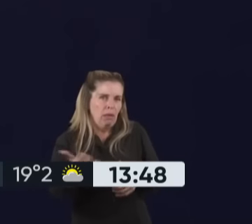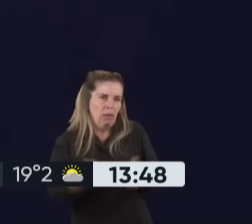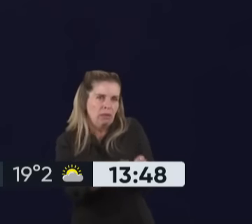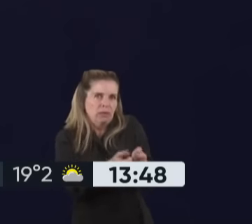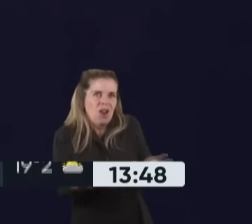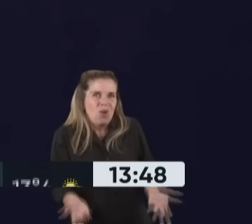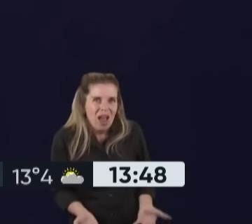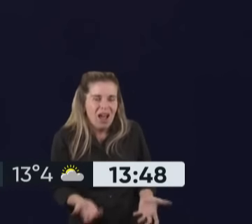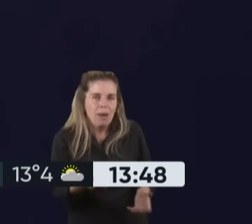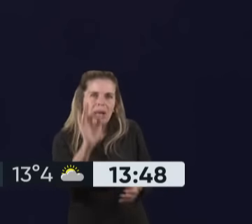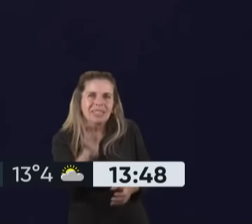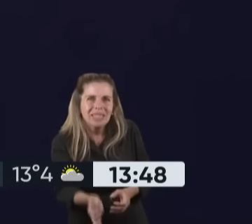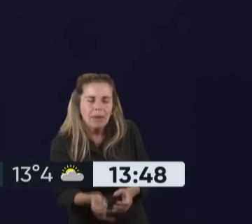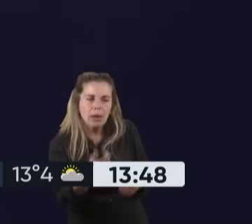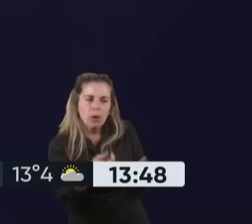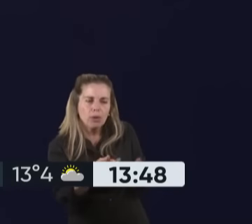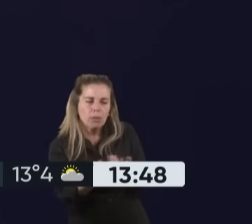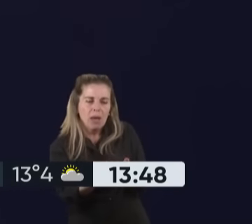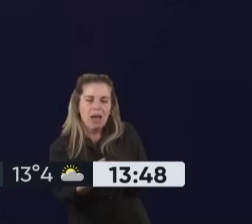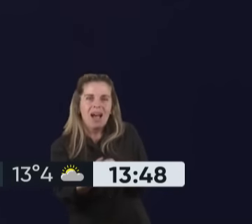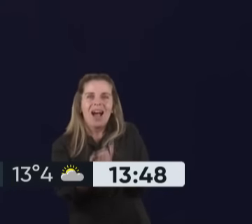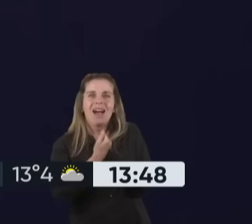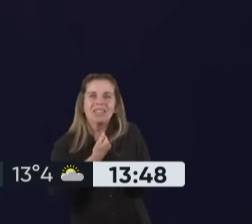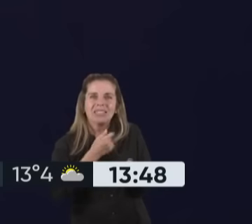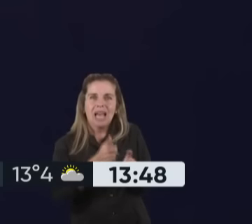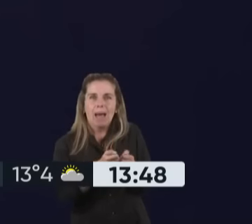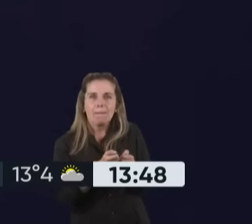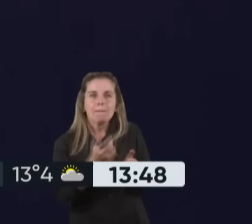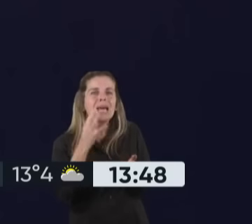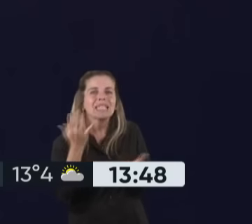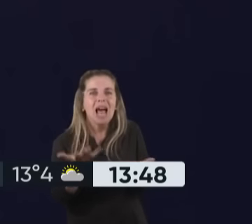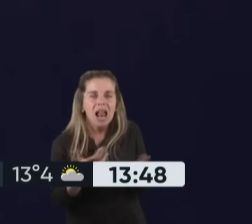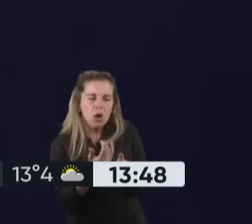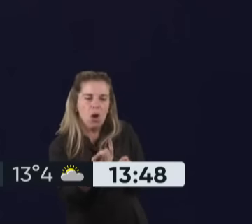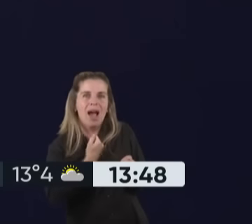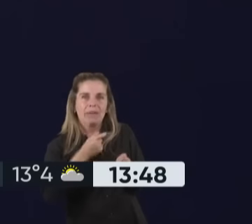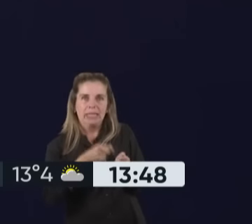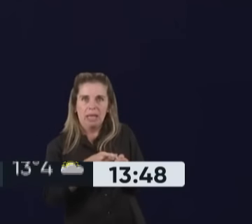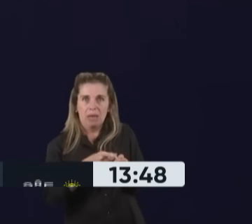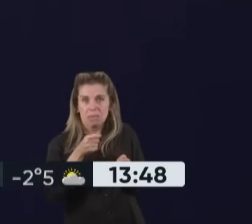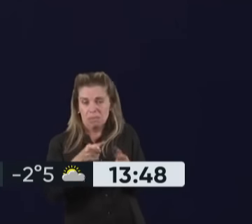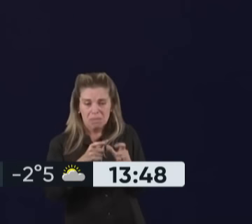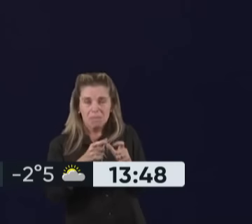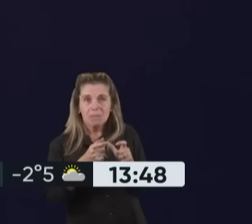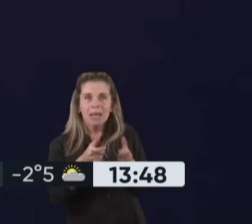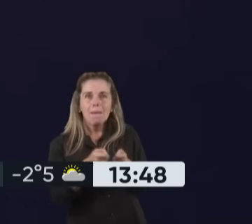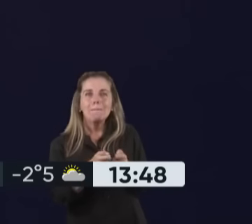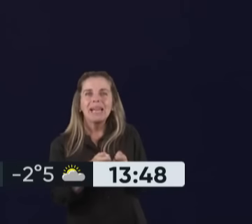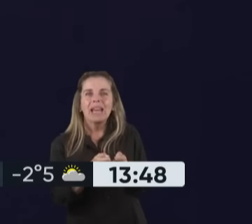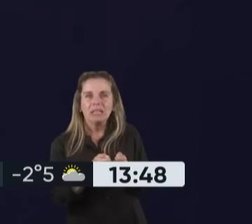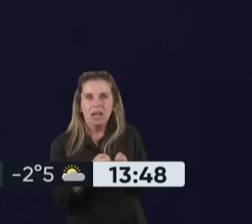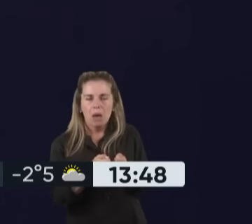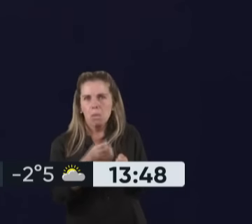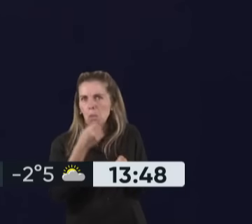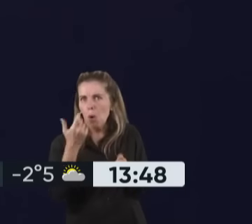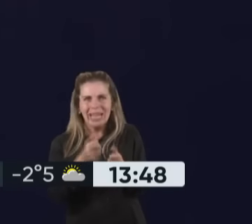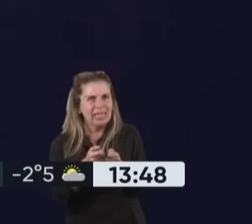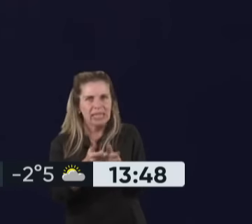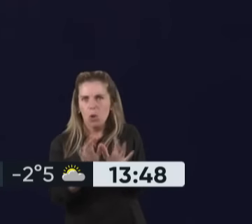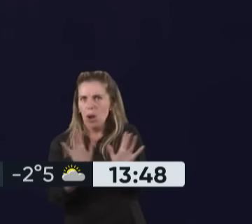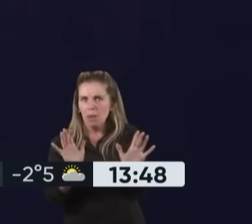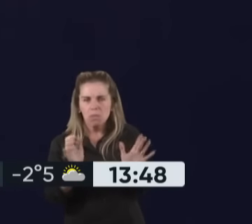99,9 van a tener la posibilidad de tener este mensaje. Es decir, y en cualquier tipo de